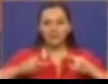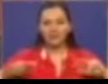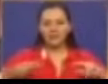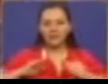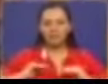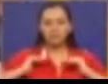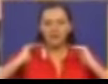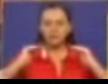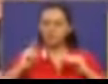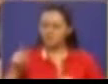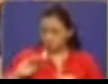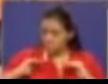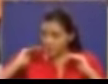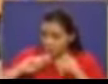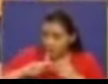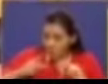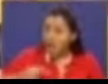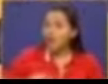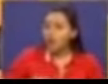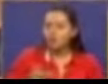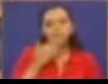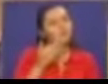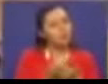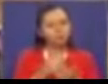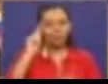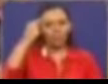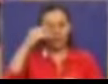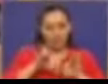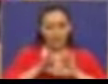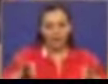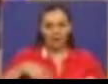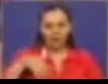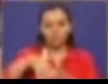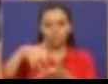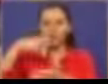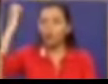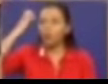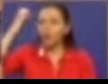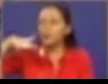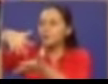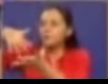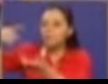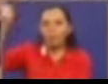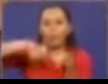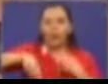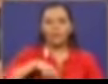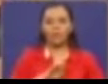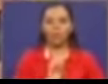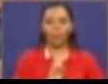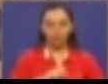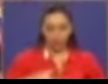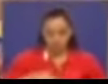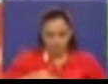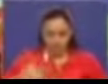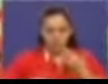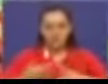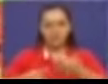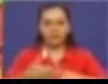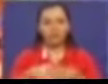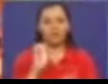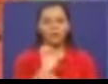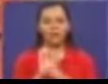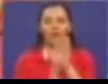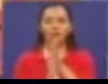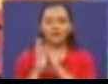máster? Porque gracias a la beca de la Revolución Ciudadana se pudo ir a estudiar a Europa genética, compañero. Y ya está de regreso para servir a